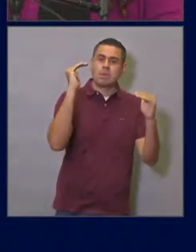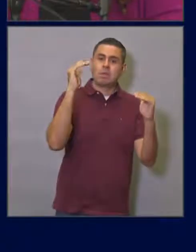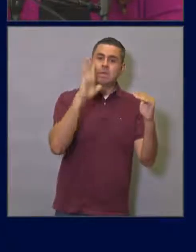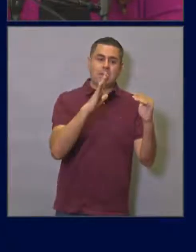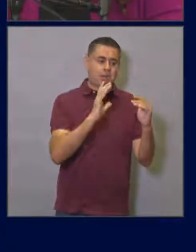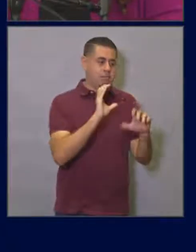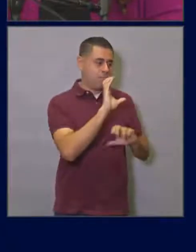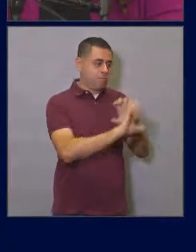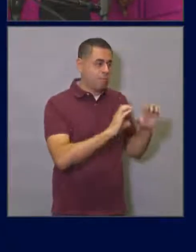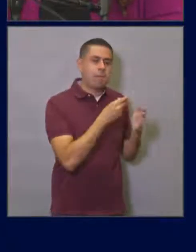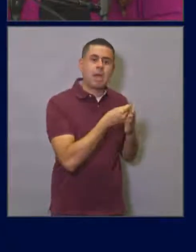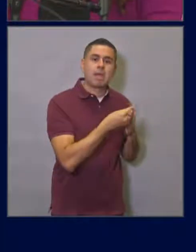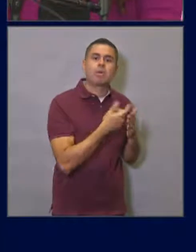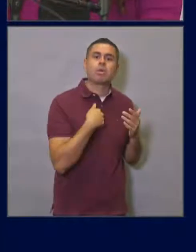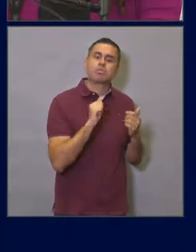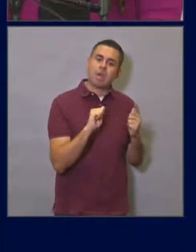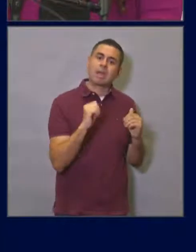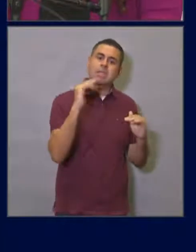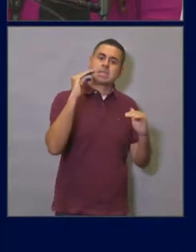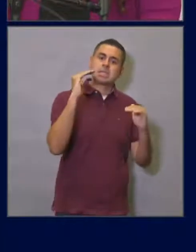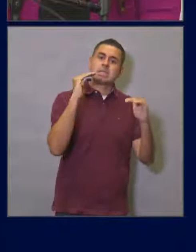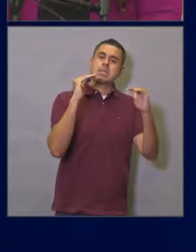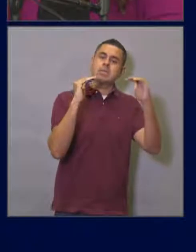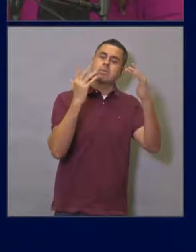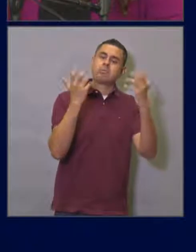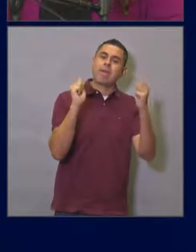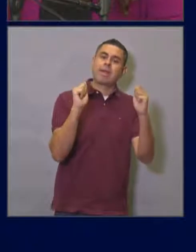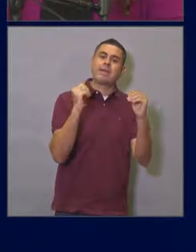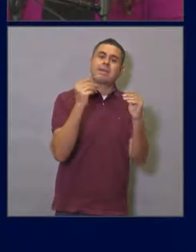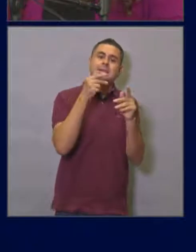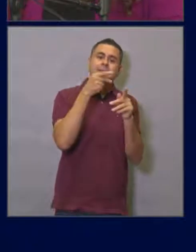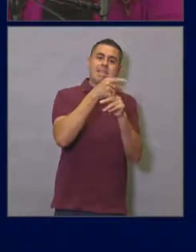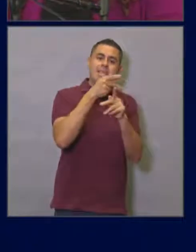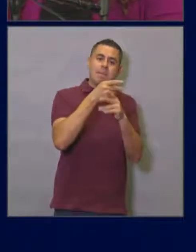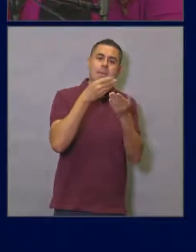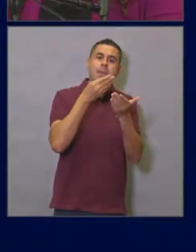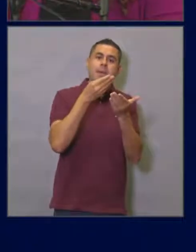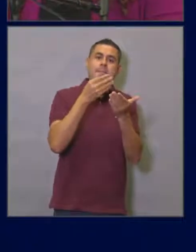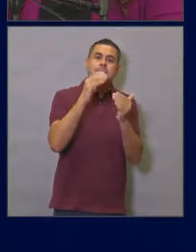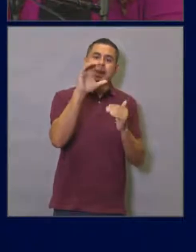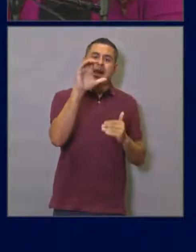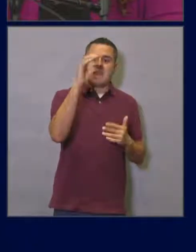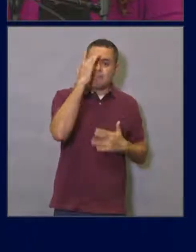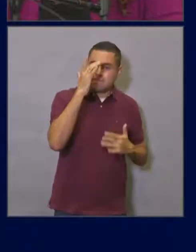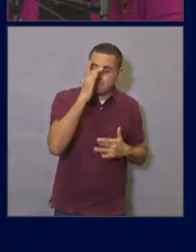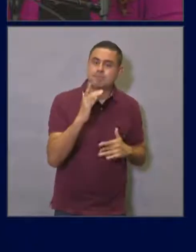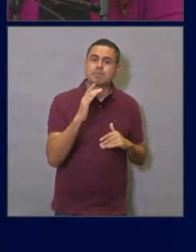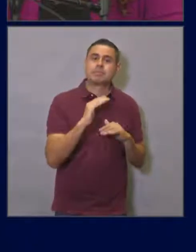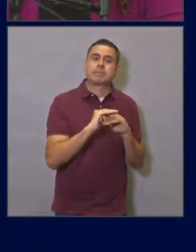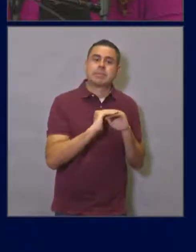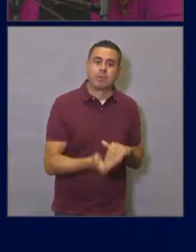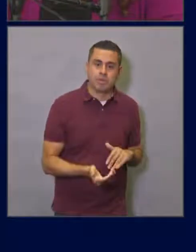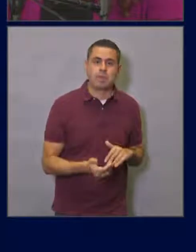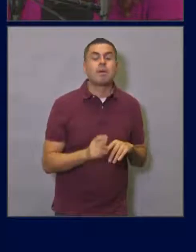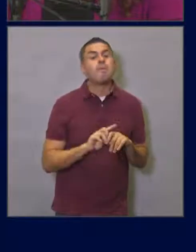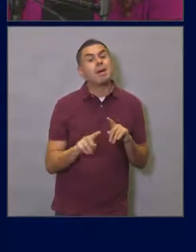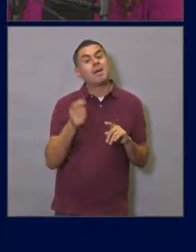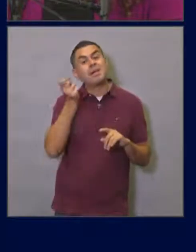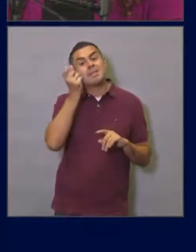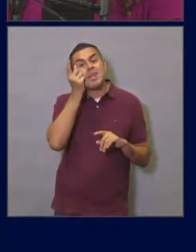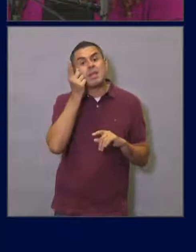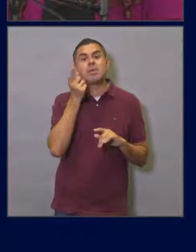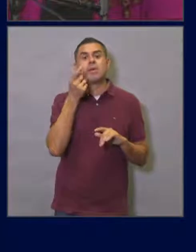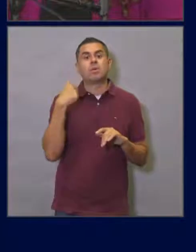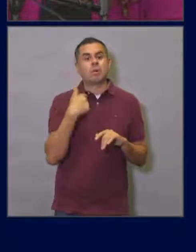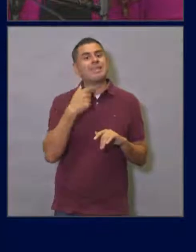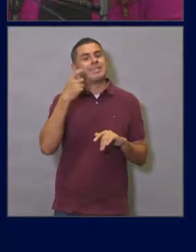brechas en casos y fallecimientos. Sin embargo, estamos viendo un pequeño aumento de la brecha entre las hospitalizaciones entre los